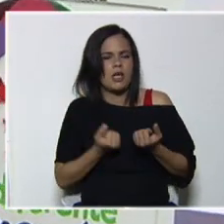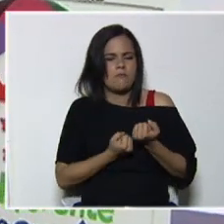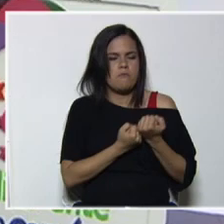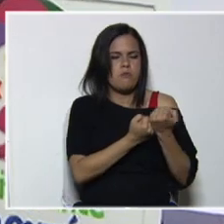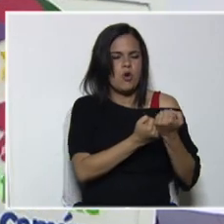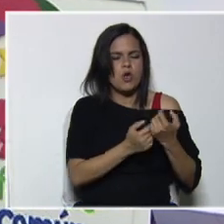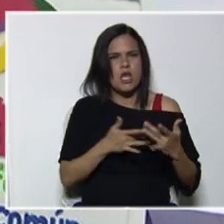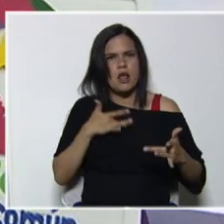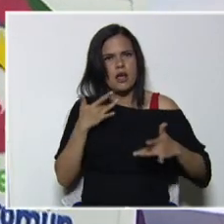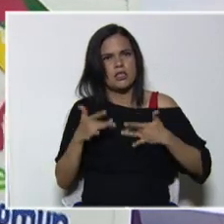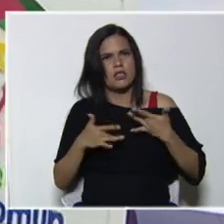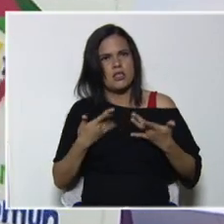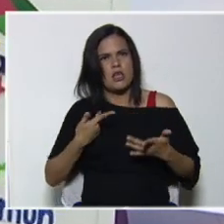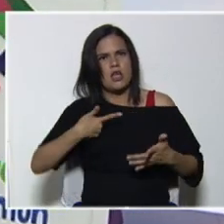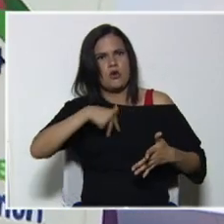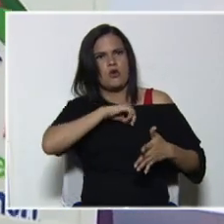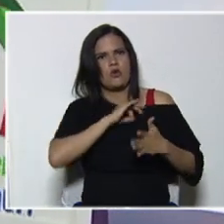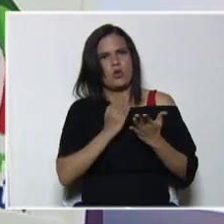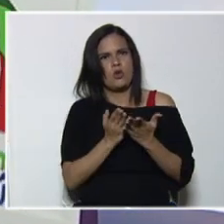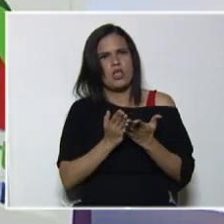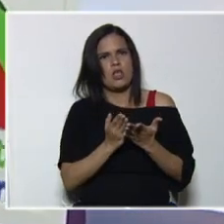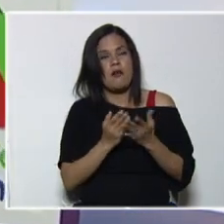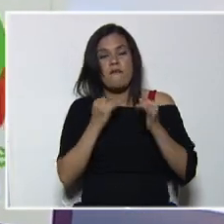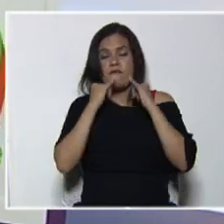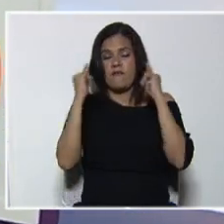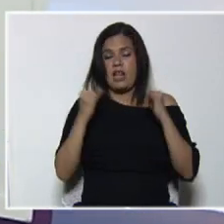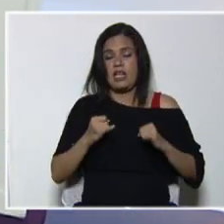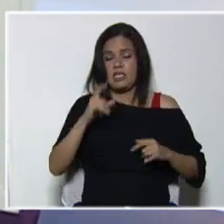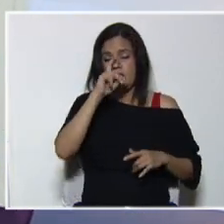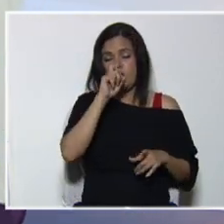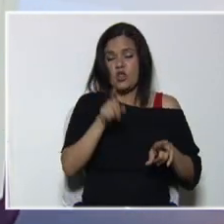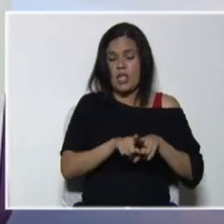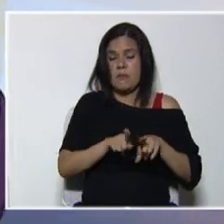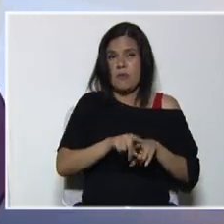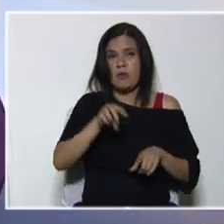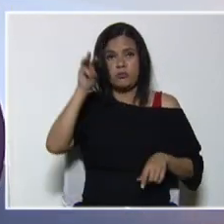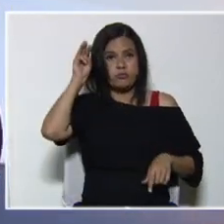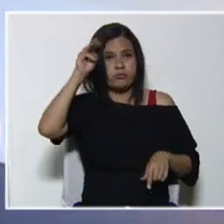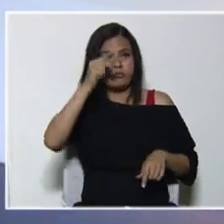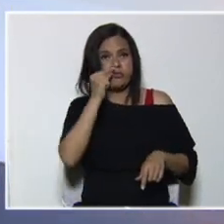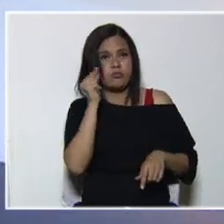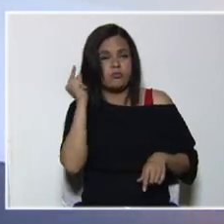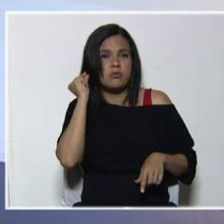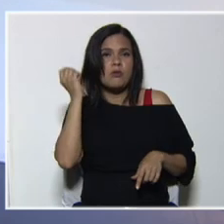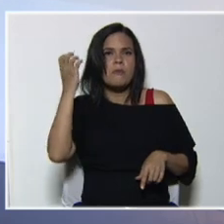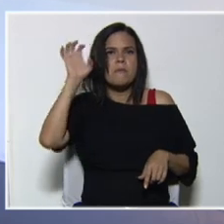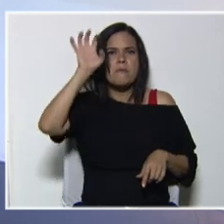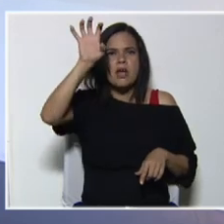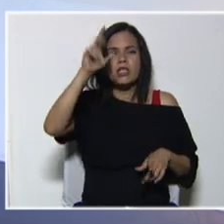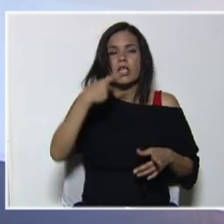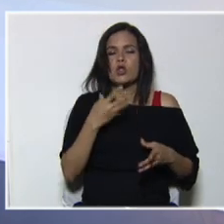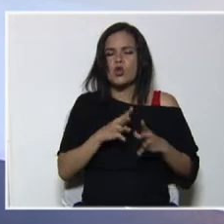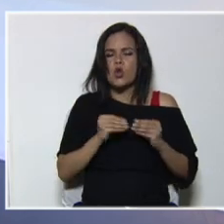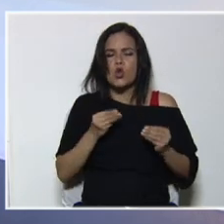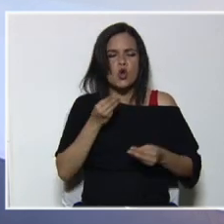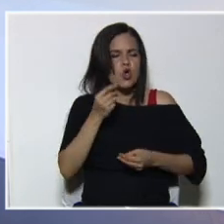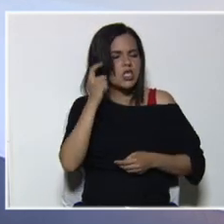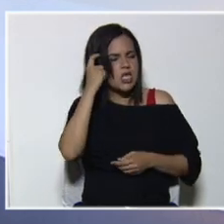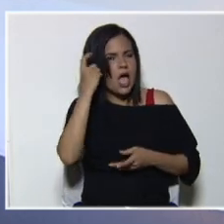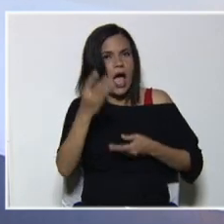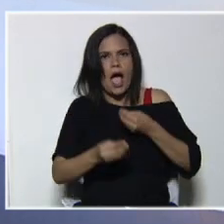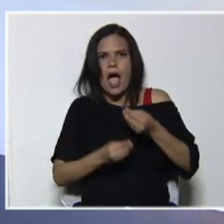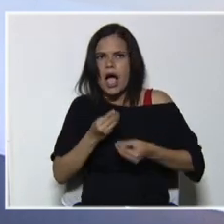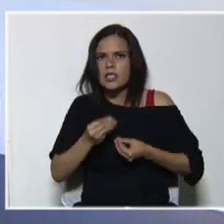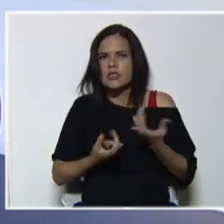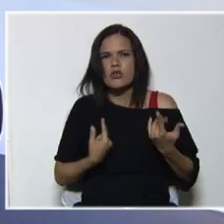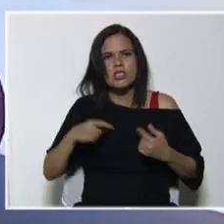nuestros estudiantes. Feliz año también para nuestros maestros y maestras de la patria que cada día hacen lo necesario para garantizar la